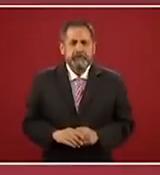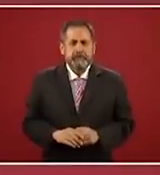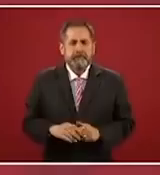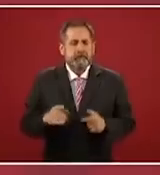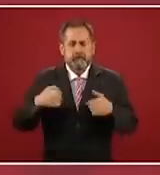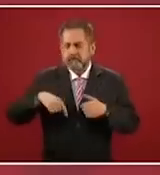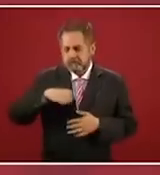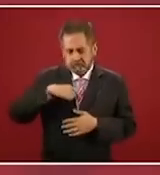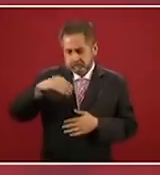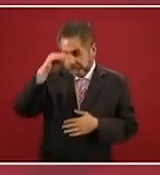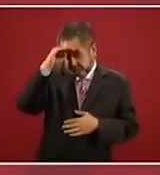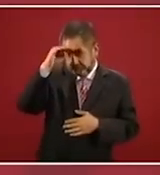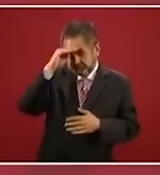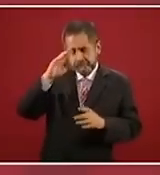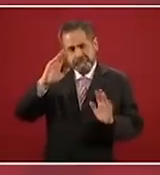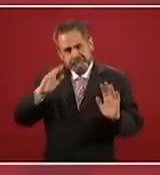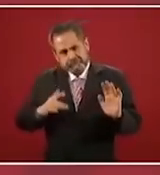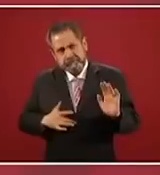considerábamos